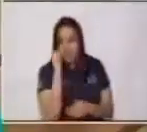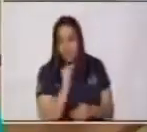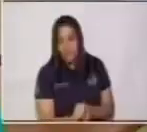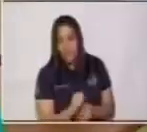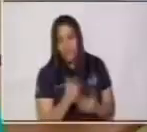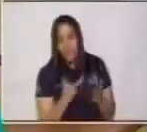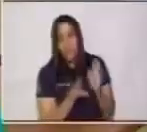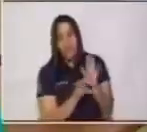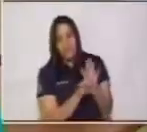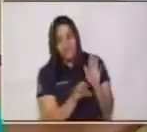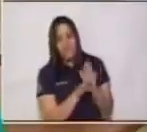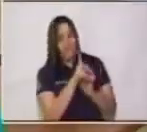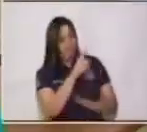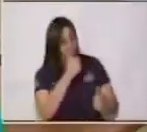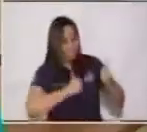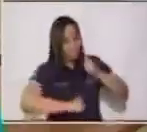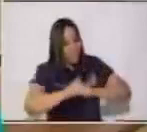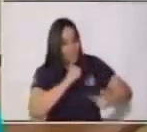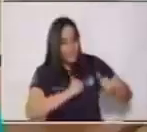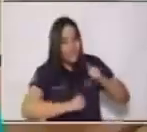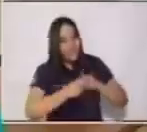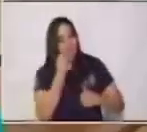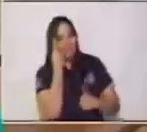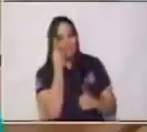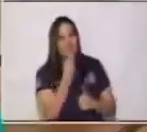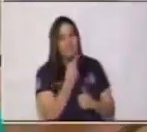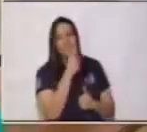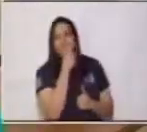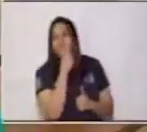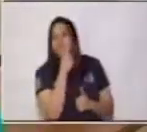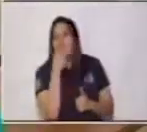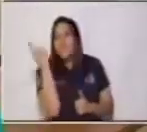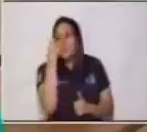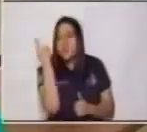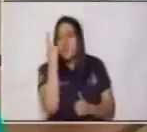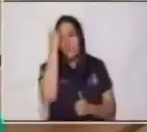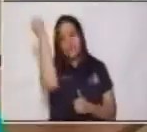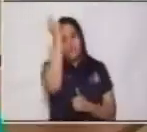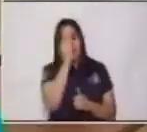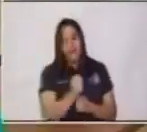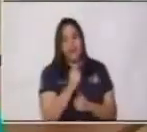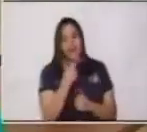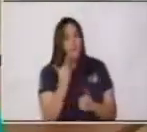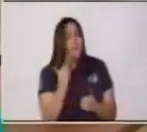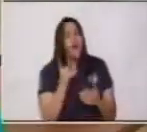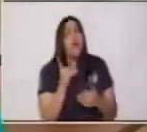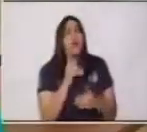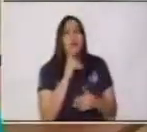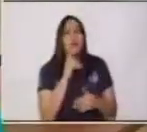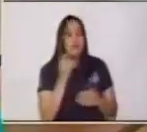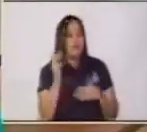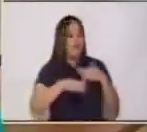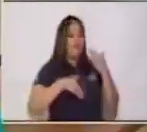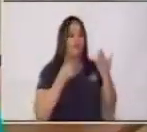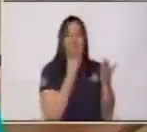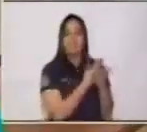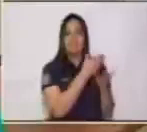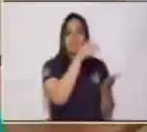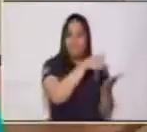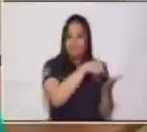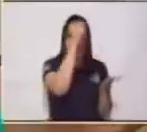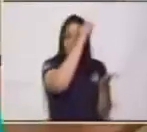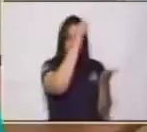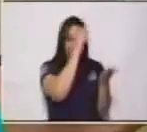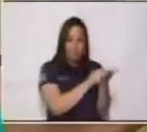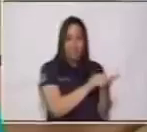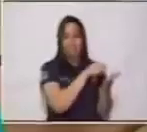está dando las acciones. Hay un personaje que es el rayo y la acción que cayó 2 veces en el mismo lugar, pero ya la segunda vez no